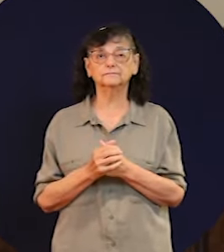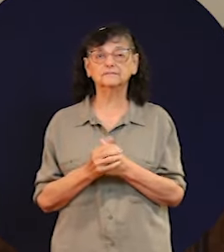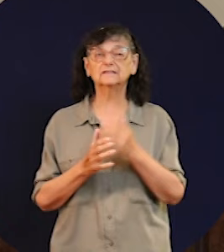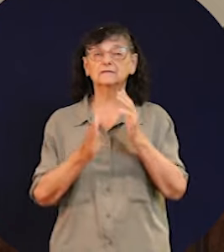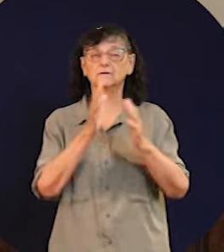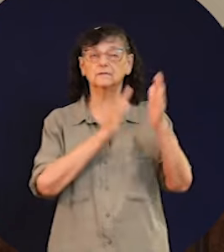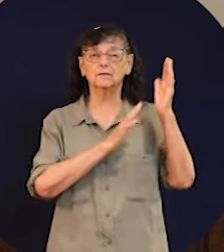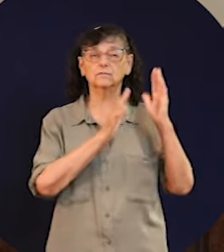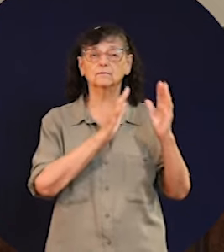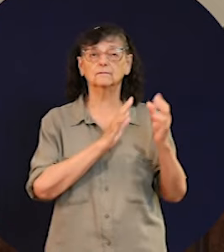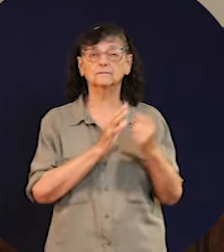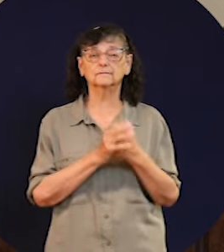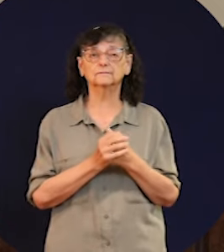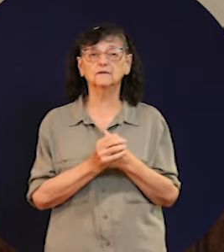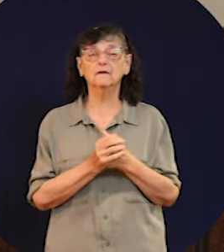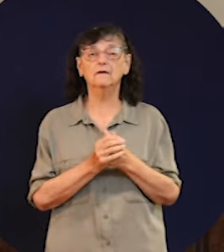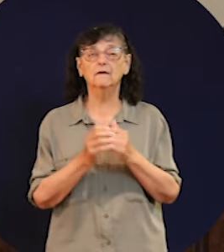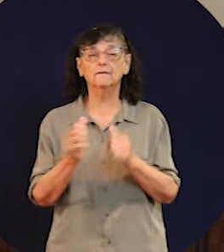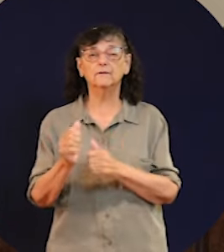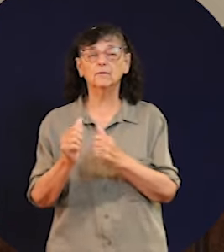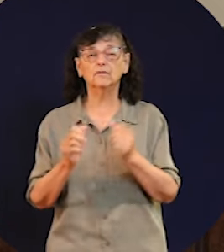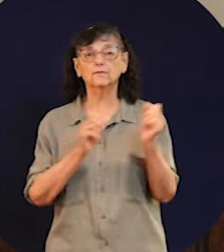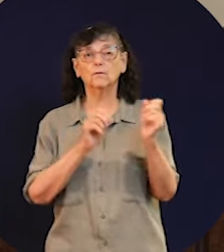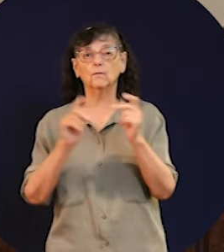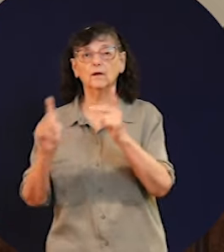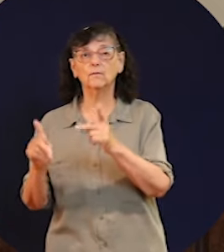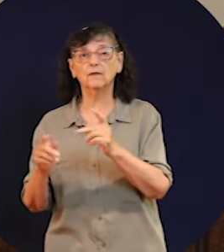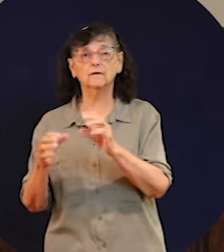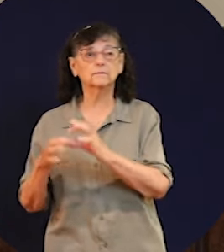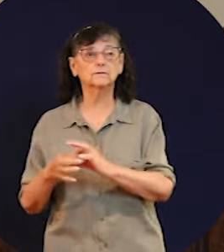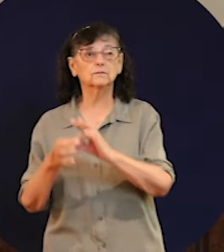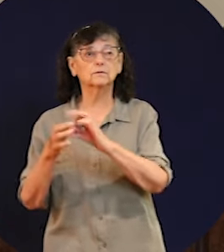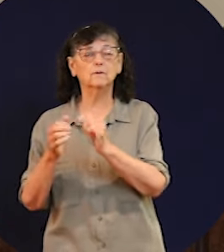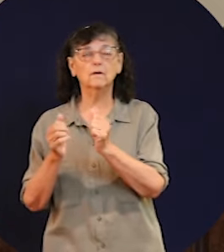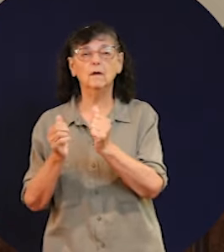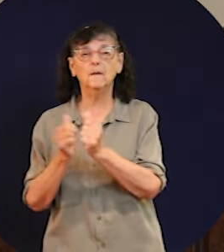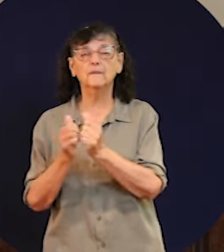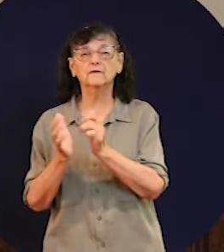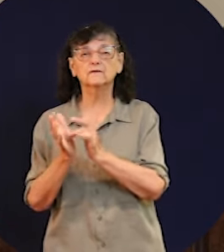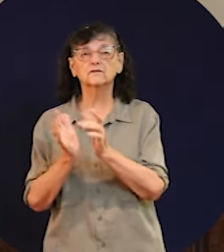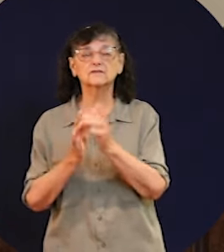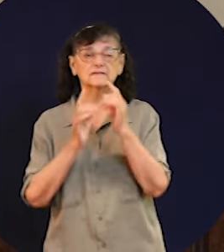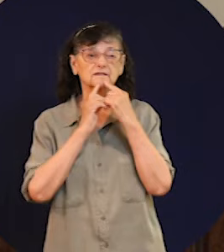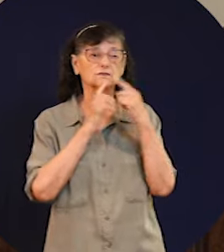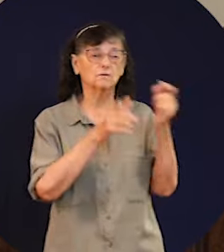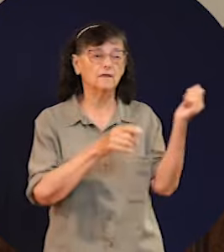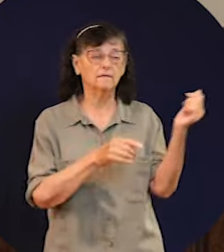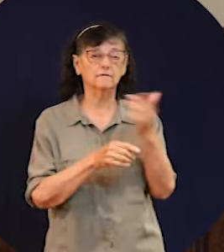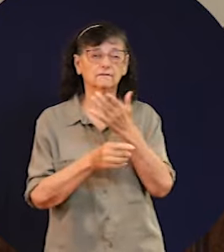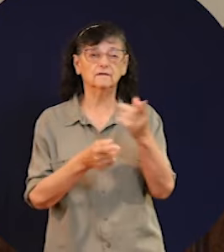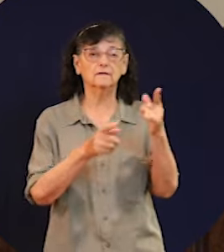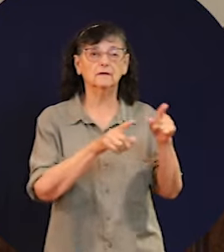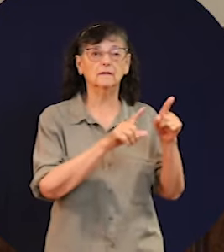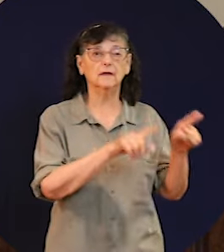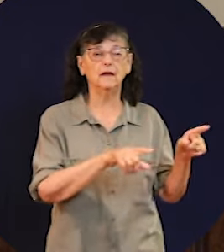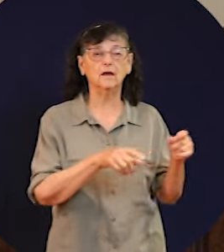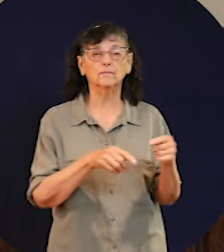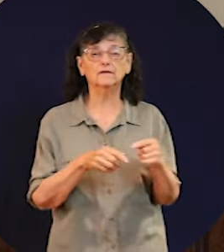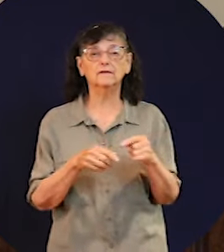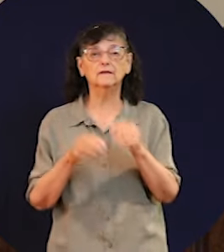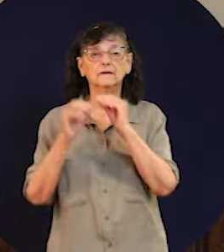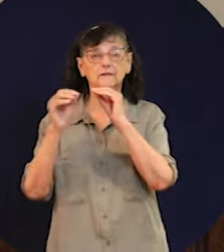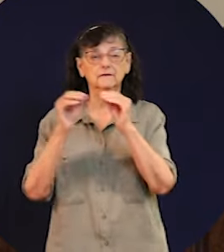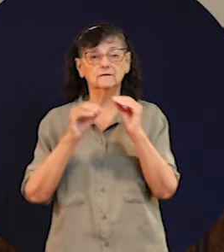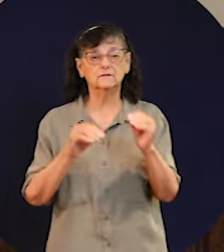En aquel tiempo, los apóstoles volvieron a reunirse con Jesús y le contaron todo lo que habían hecho y